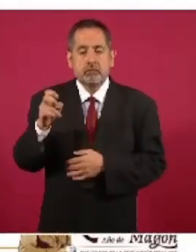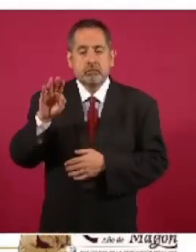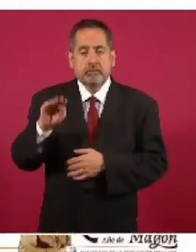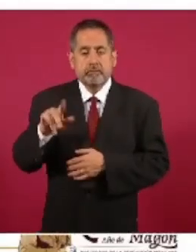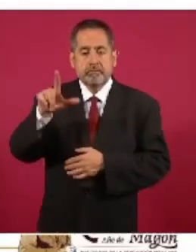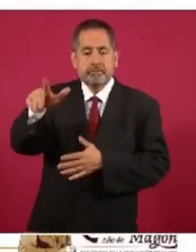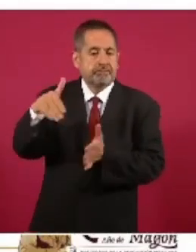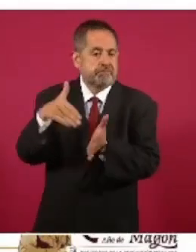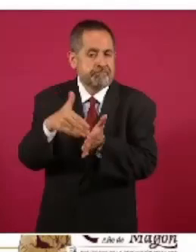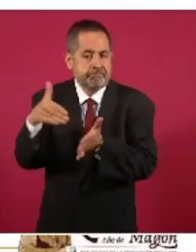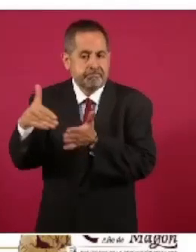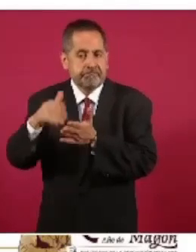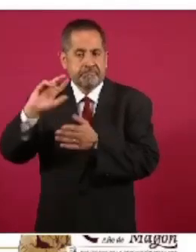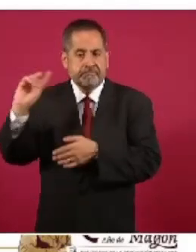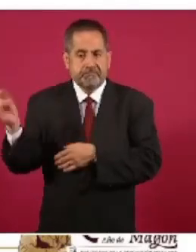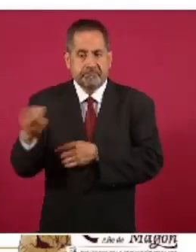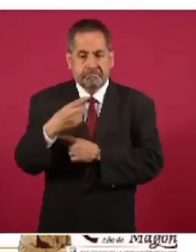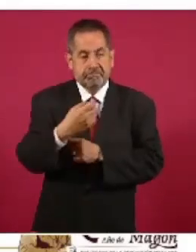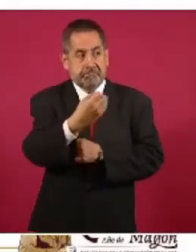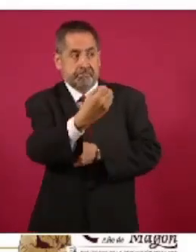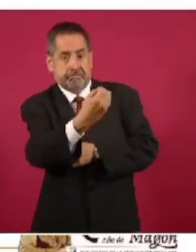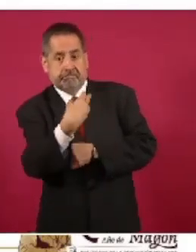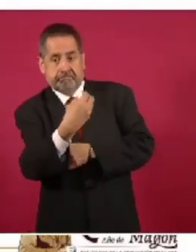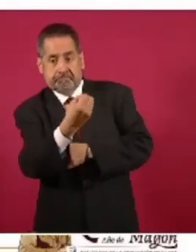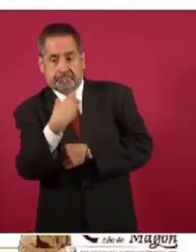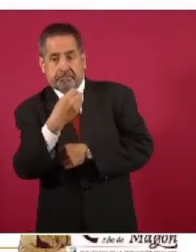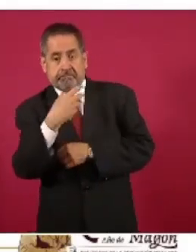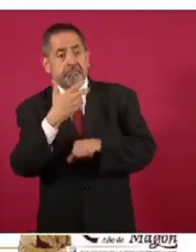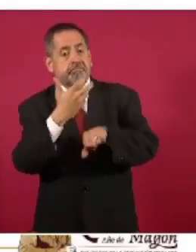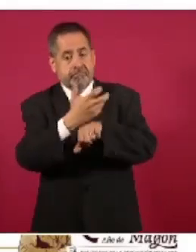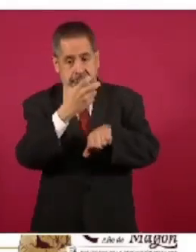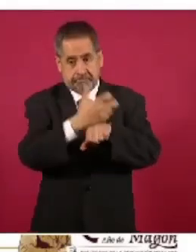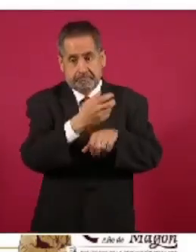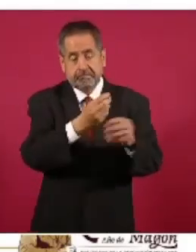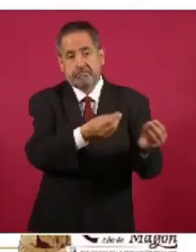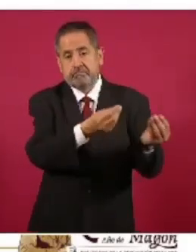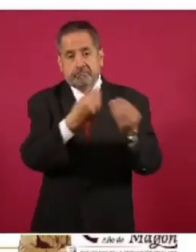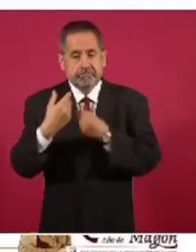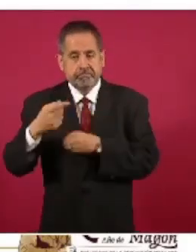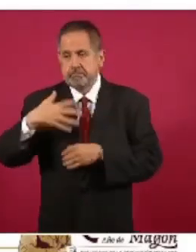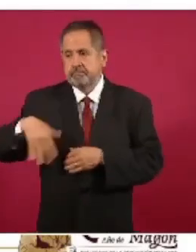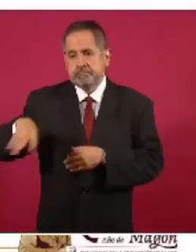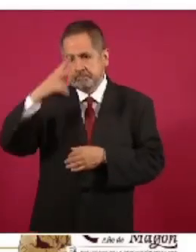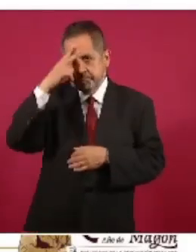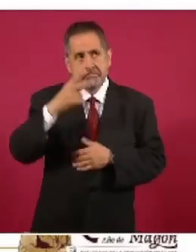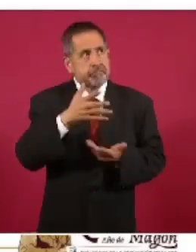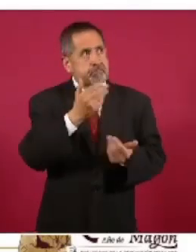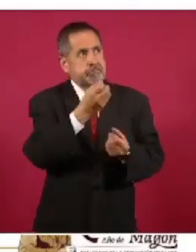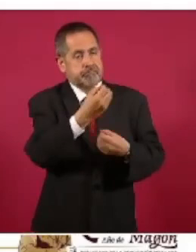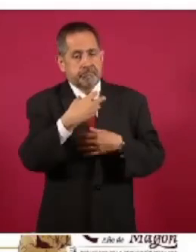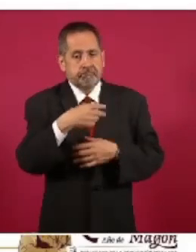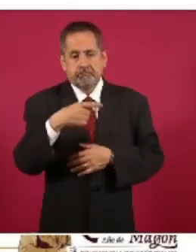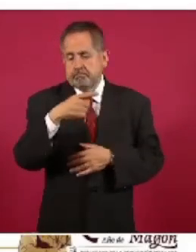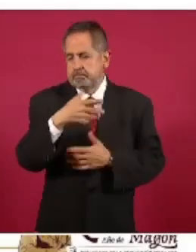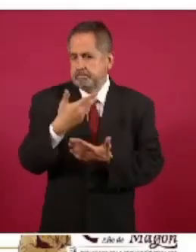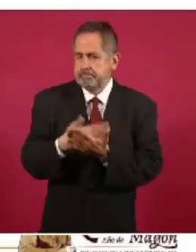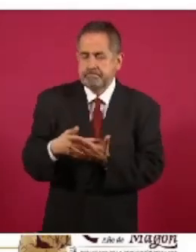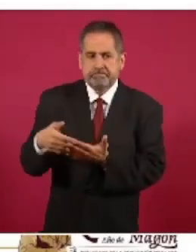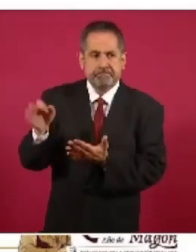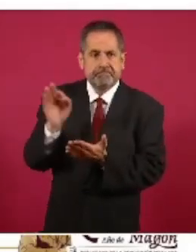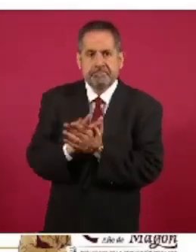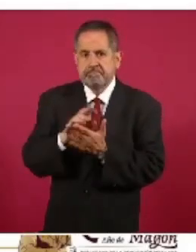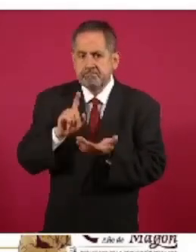5.297 millones de dólares que se enviaron desde Estados Unidos a México, esas heroínas y héroes